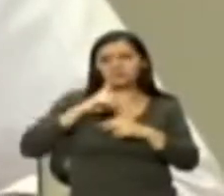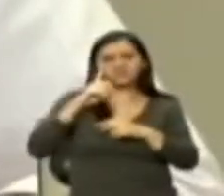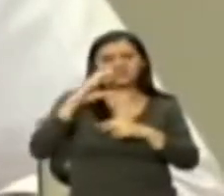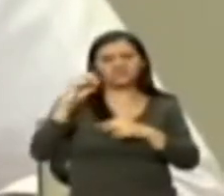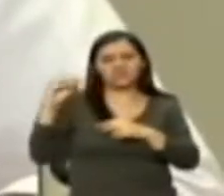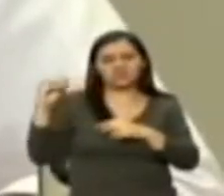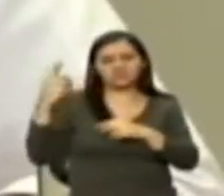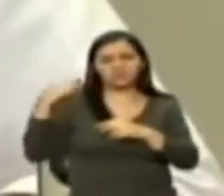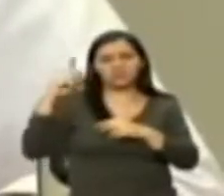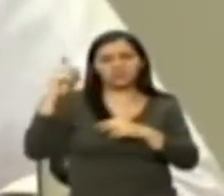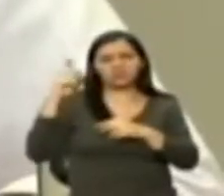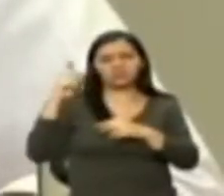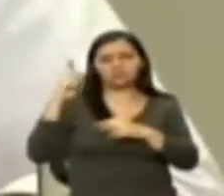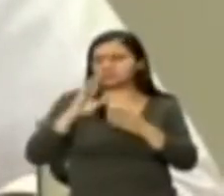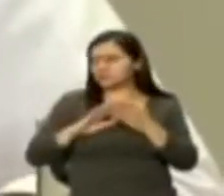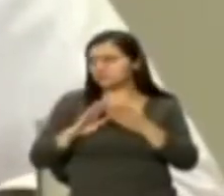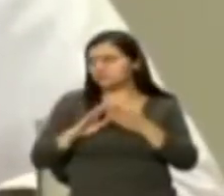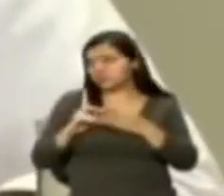perdón.